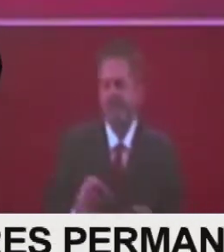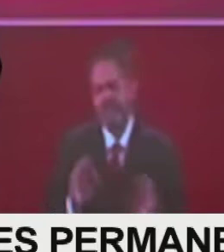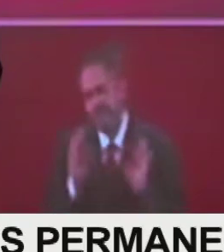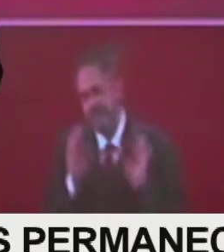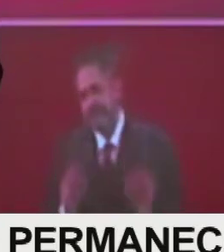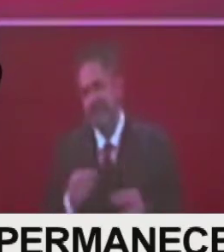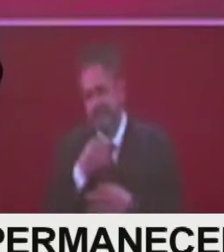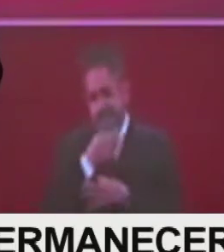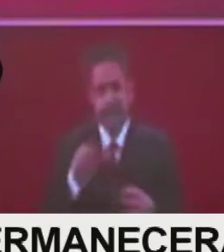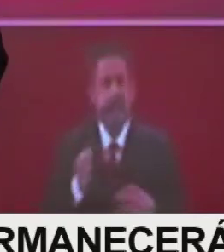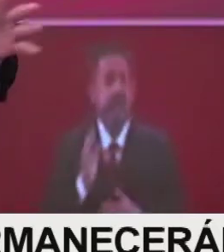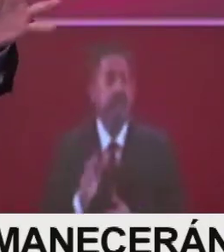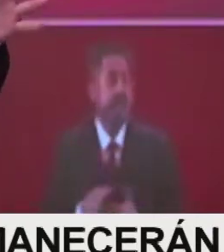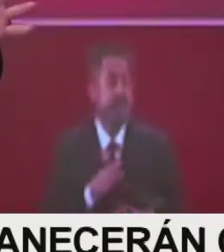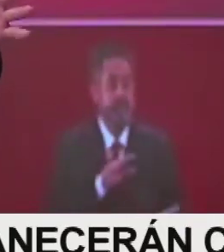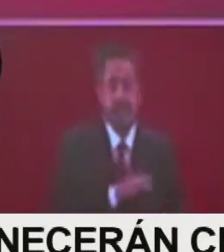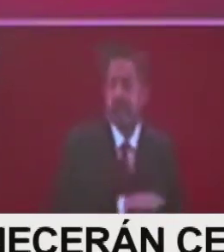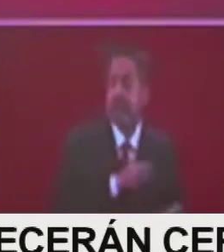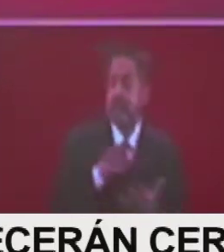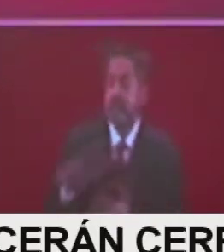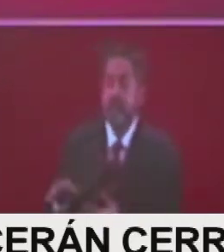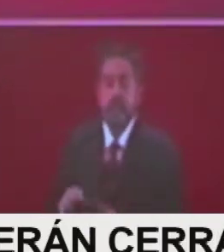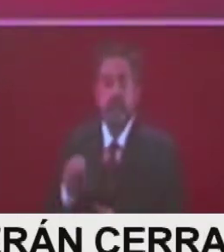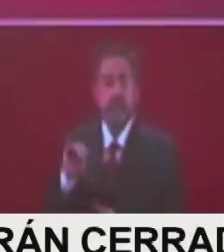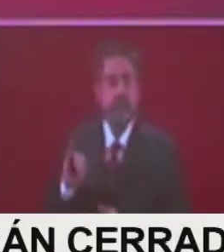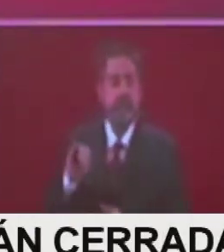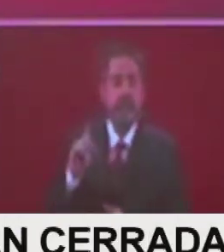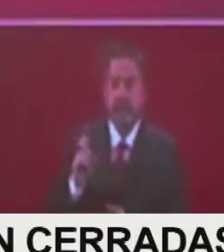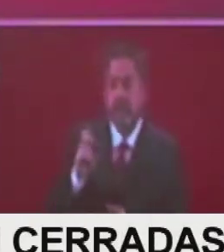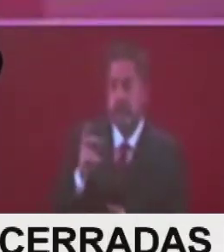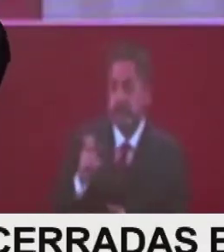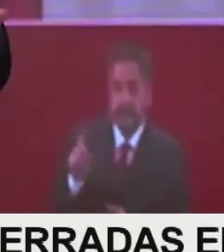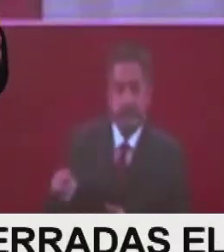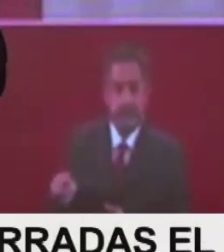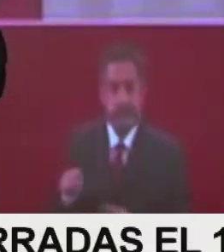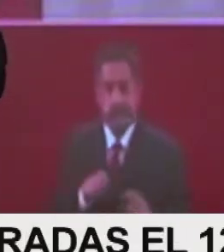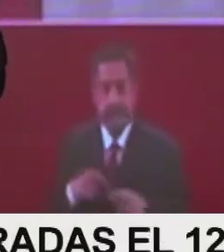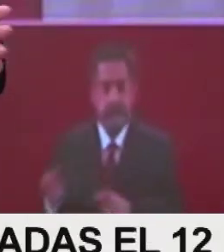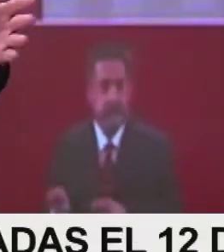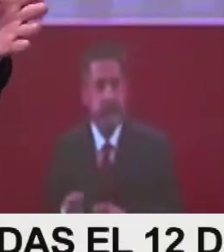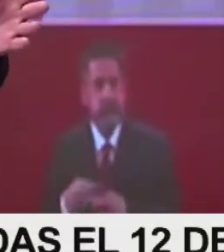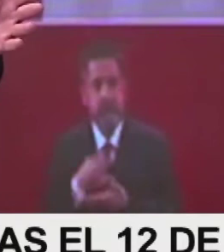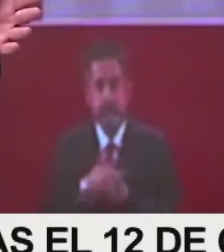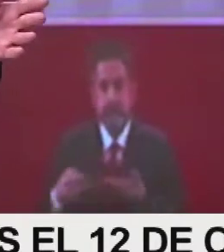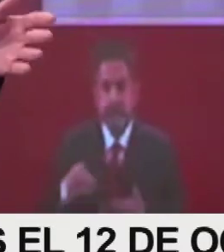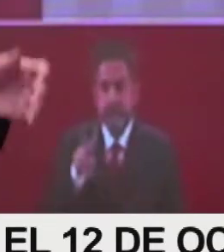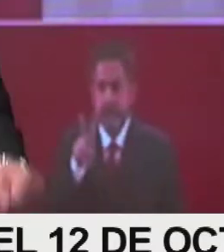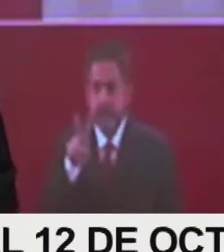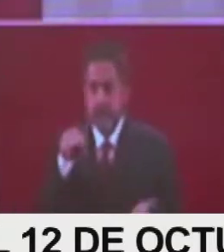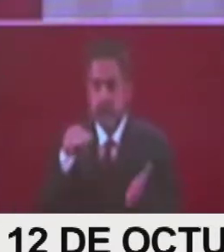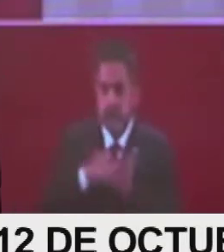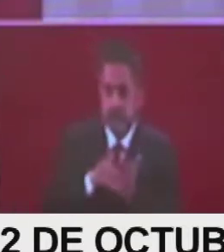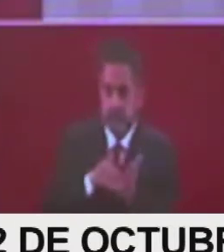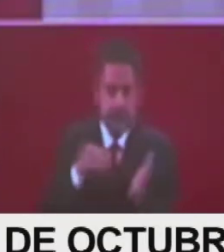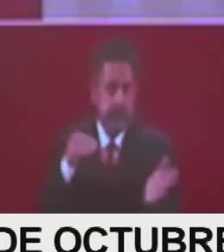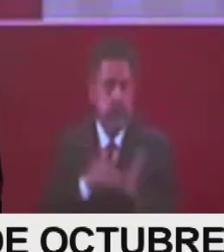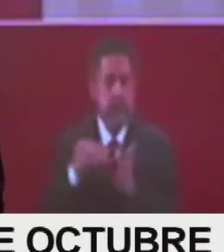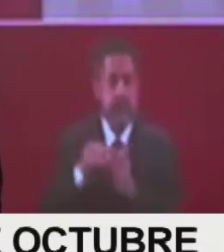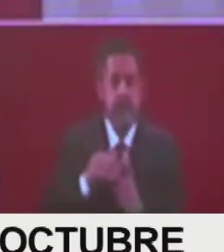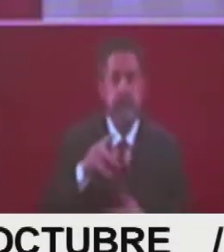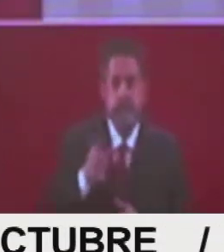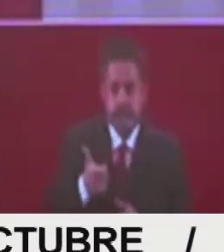domiciliario pueda salir campantemente a seguir disfrutando de los beneficios que, de acuerdo con la ley, habrían sido